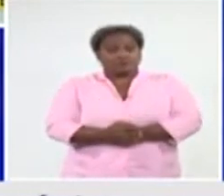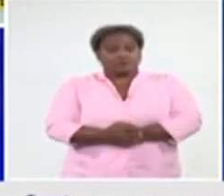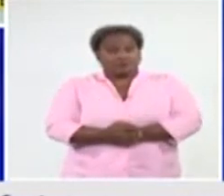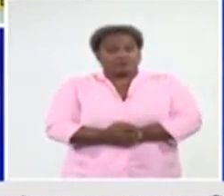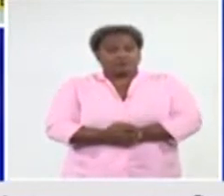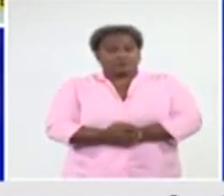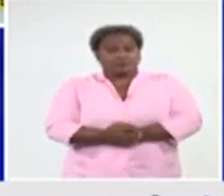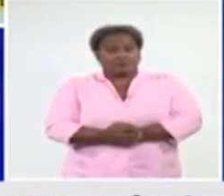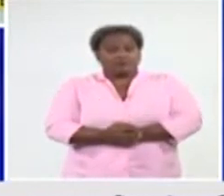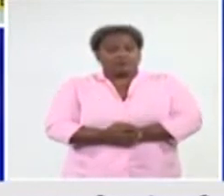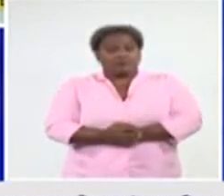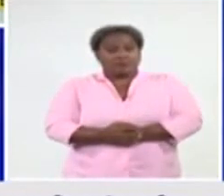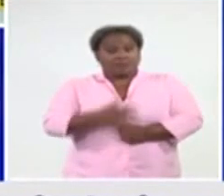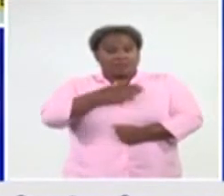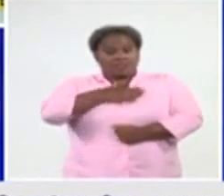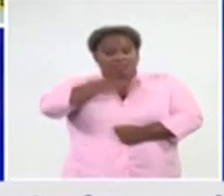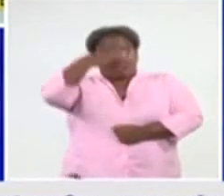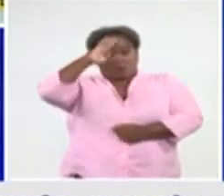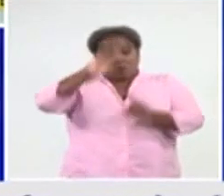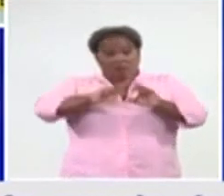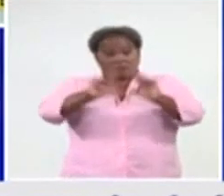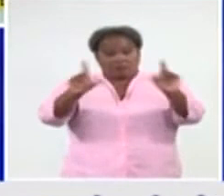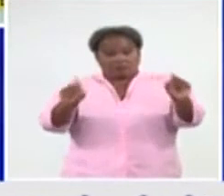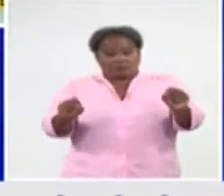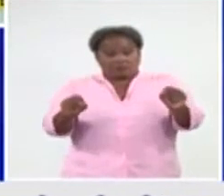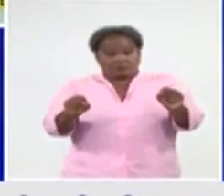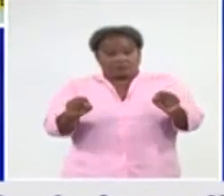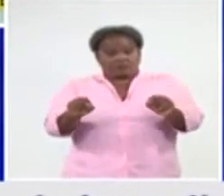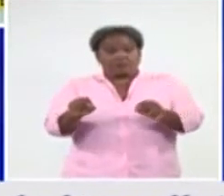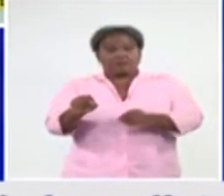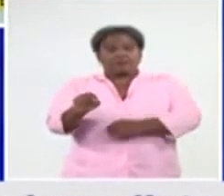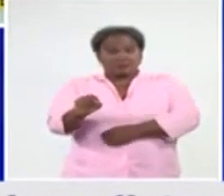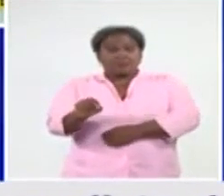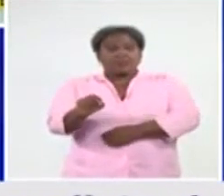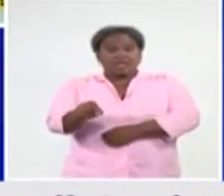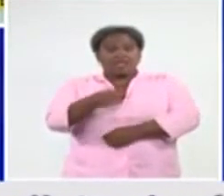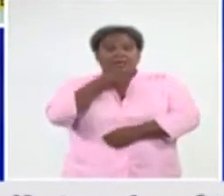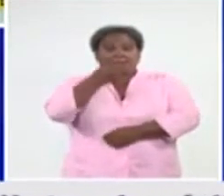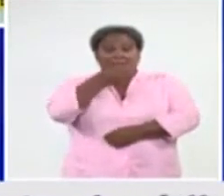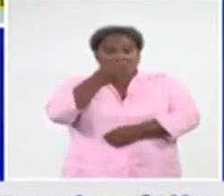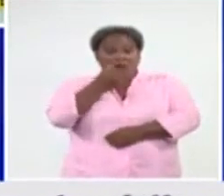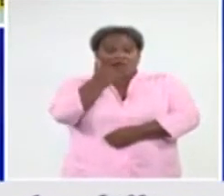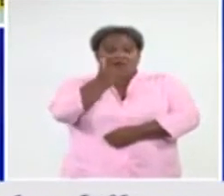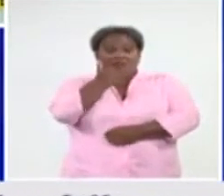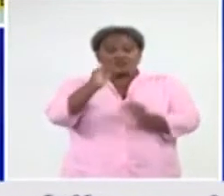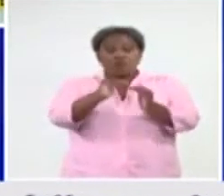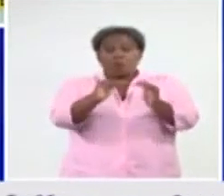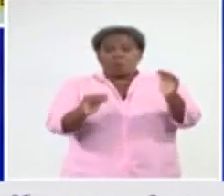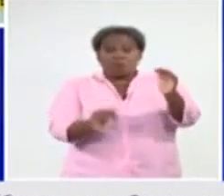de nuestro país que podemos mencionar como con una baja tasa ya en el